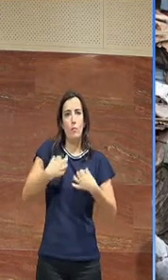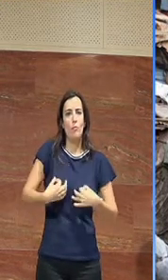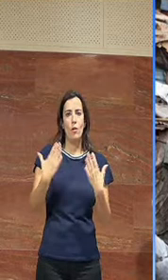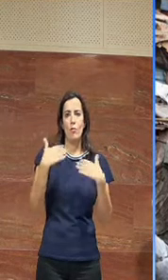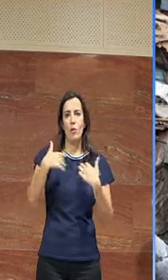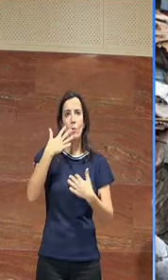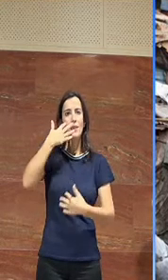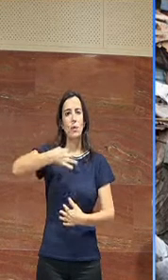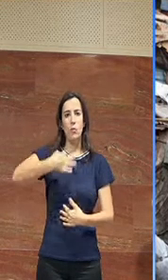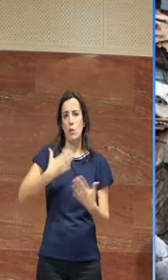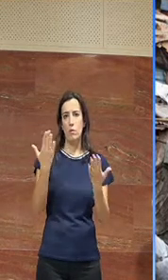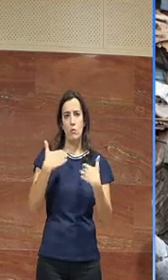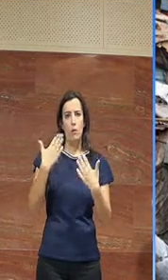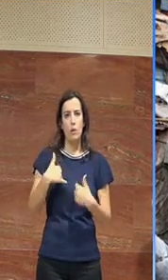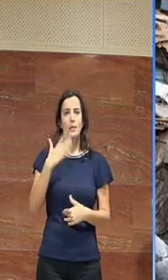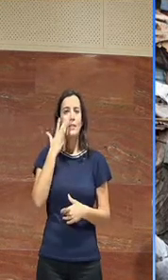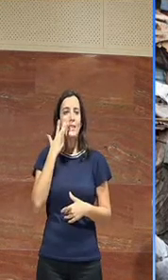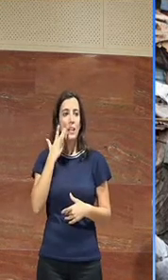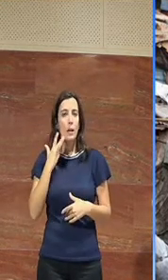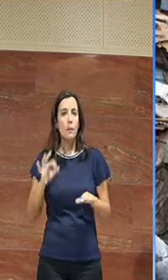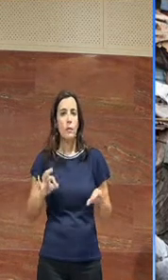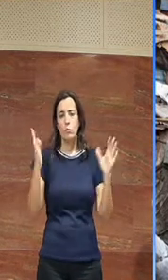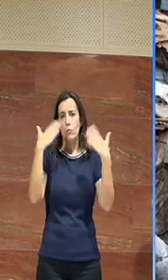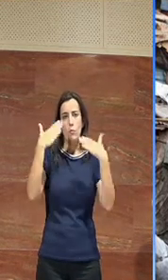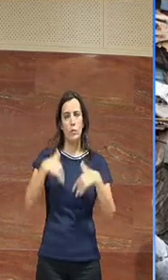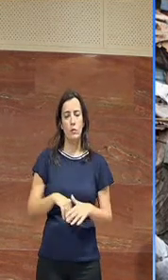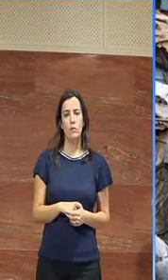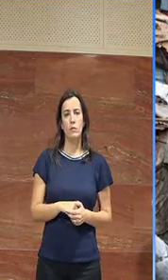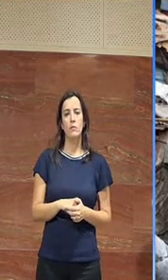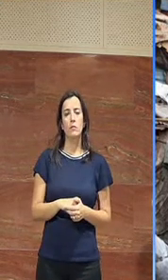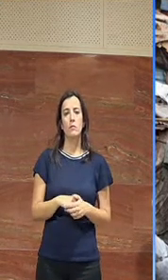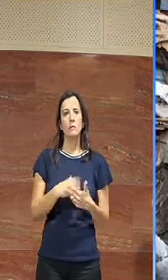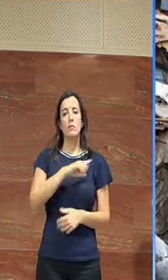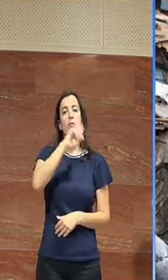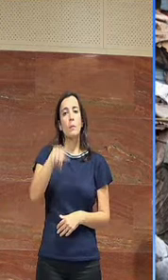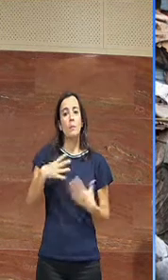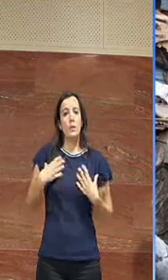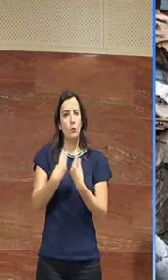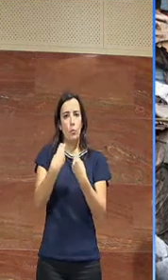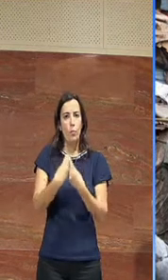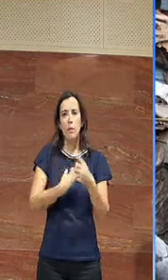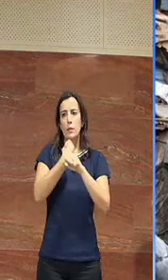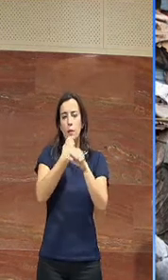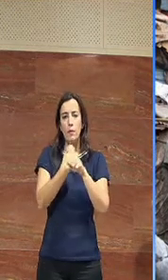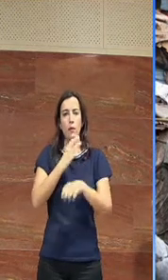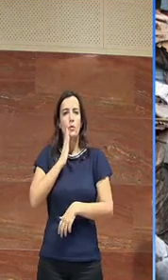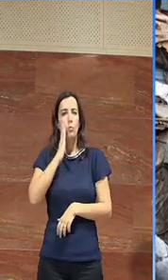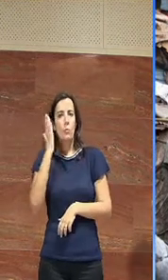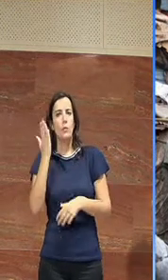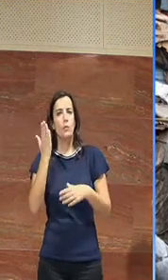salubridad, donde el saneamiento no existe, donde se convive, se trabaja, se duerme, se